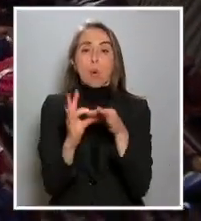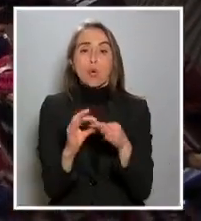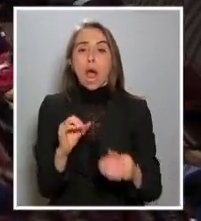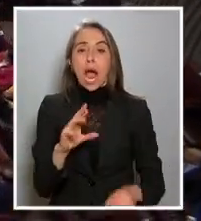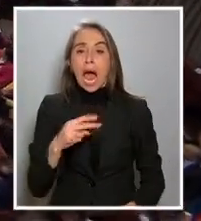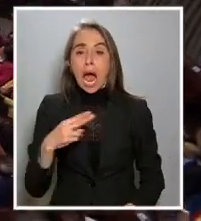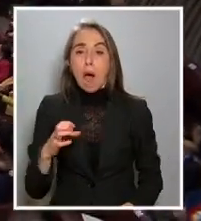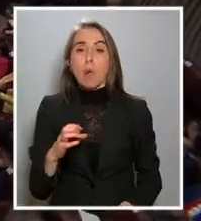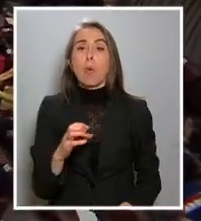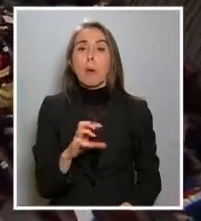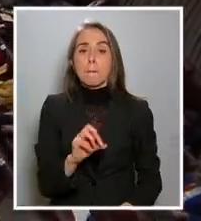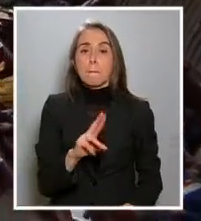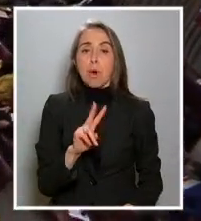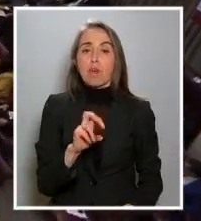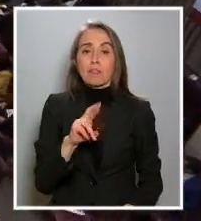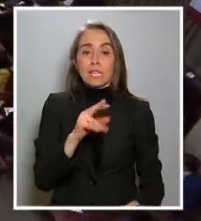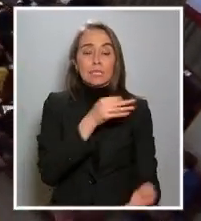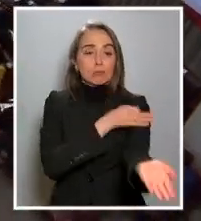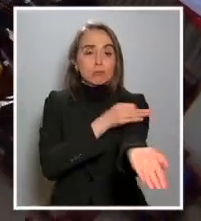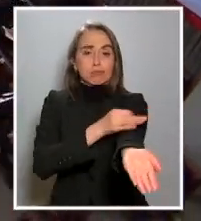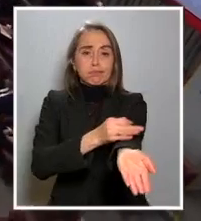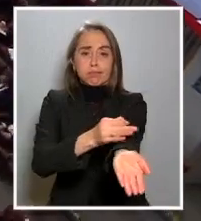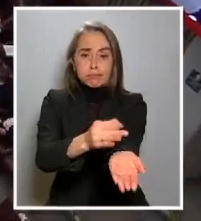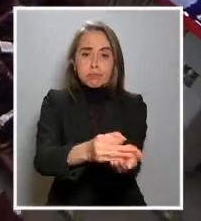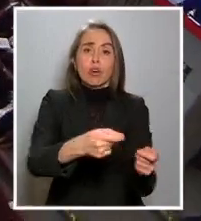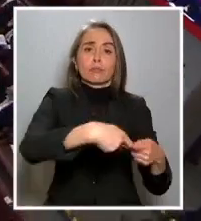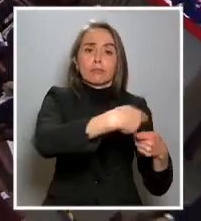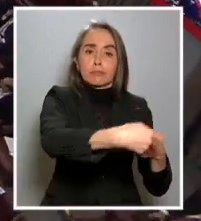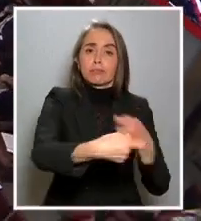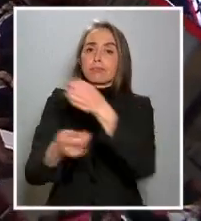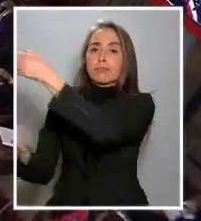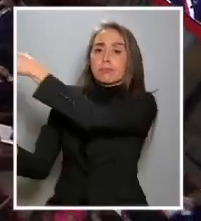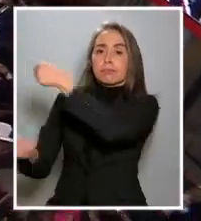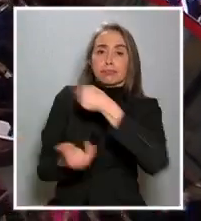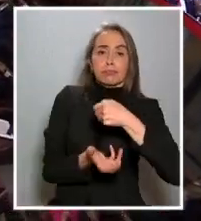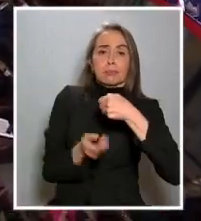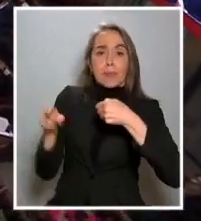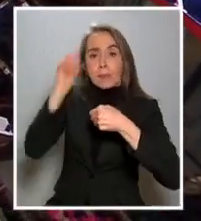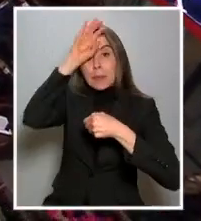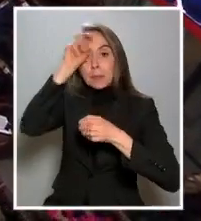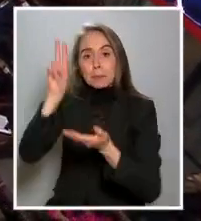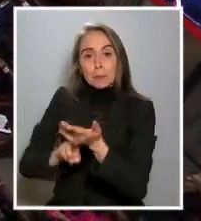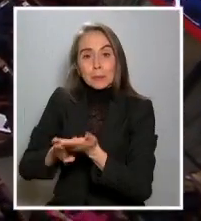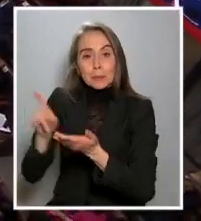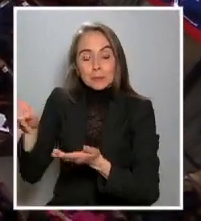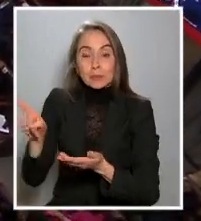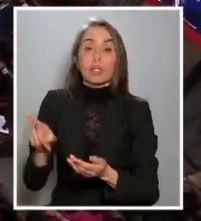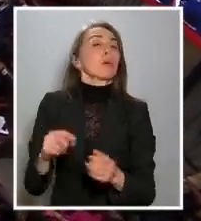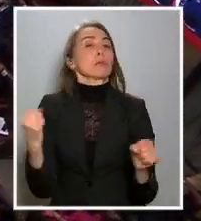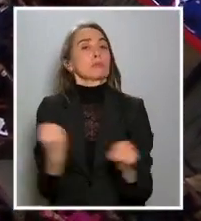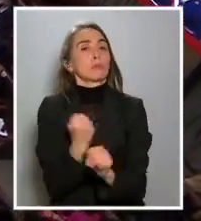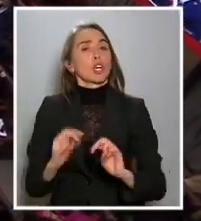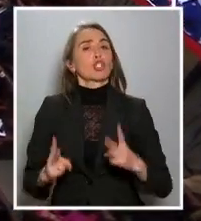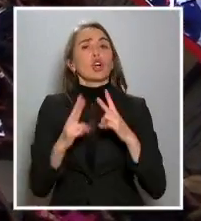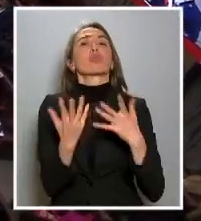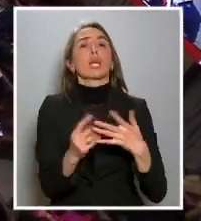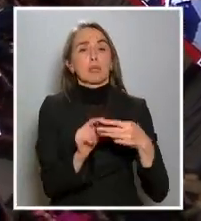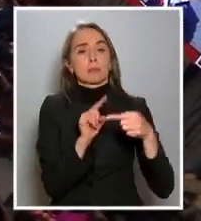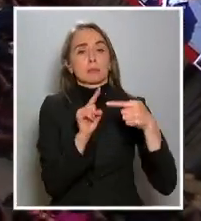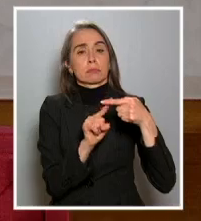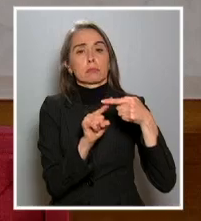Carahue o Porvenir. Esto se traduce en obras concretas